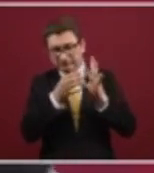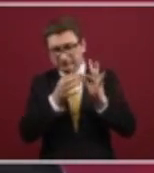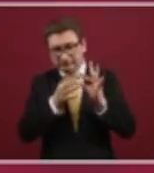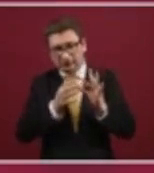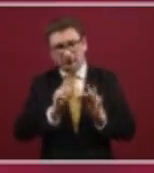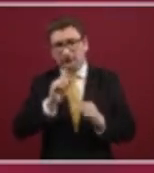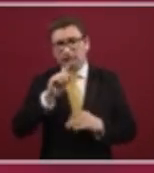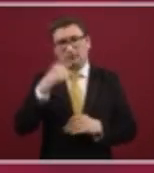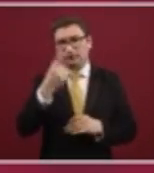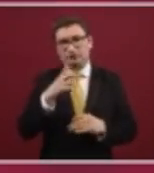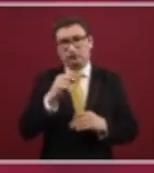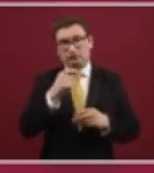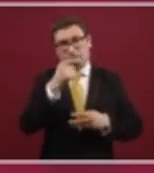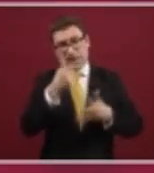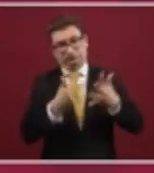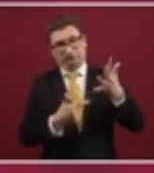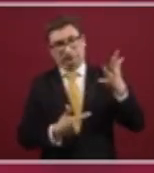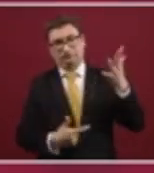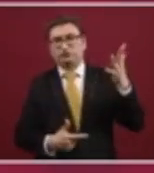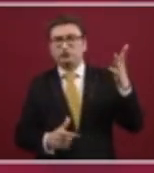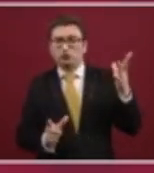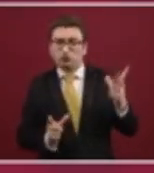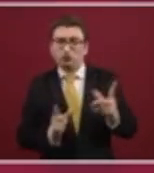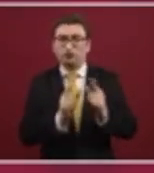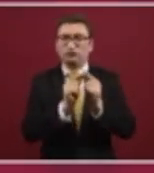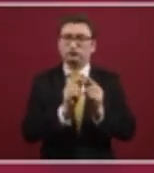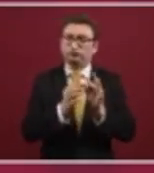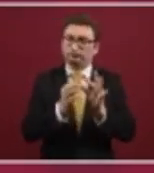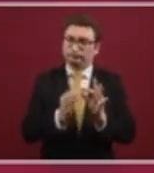no tardarme tanto.